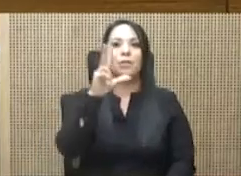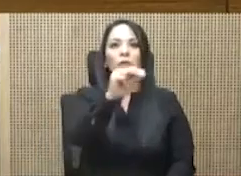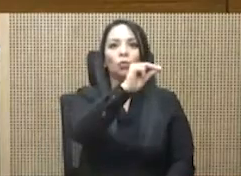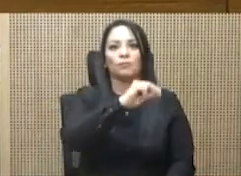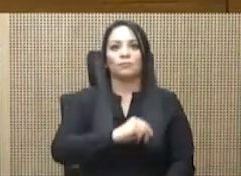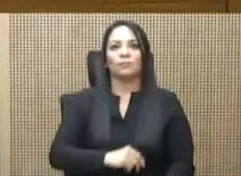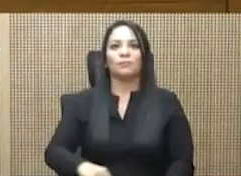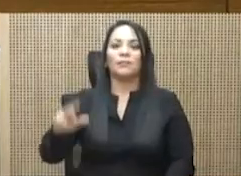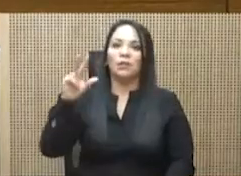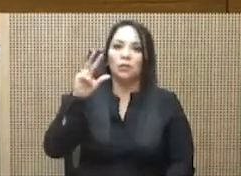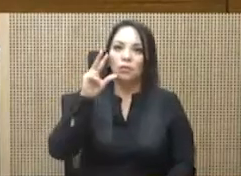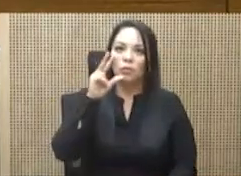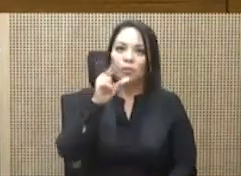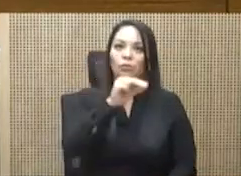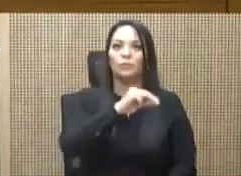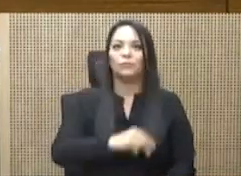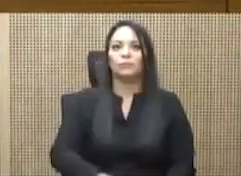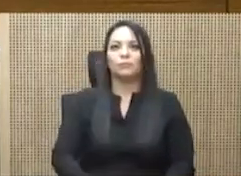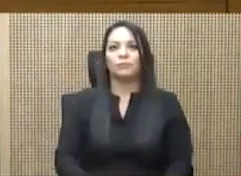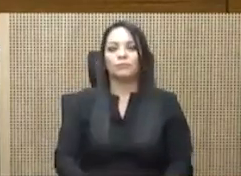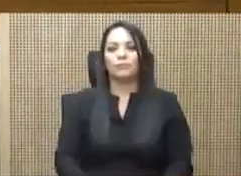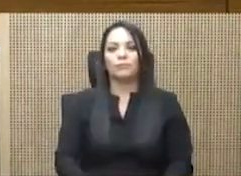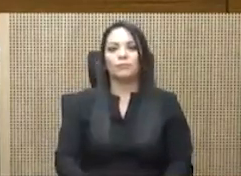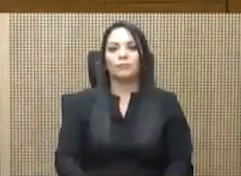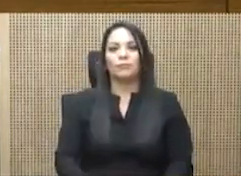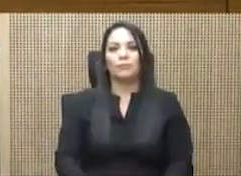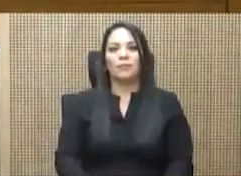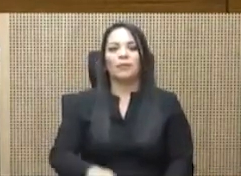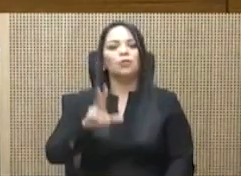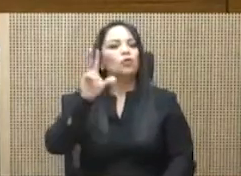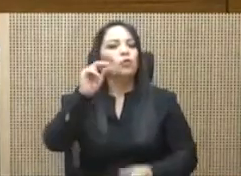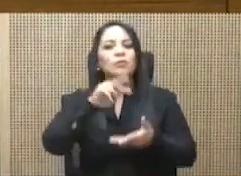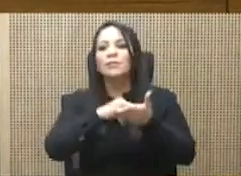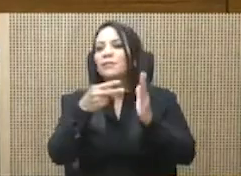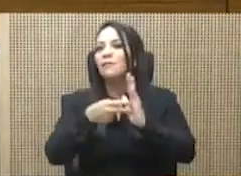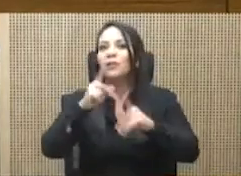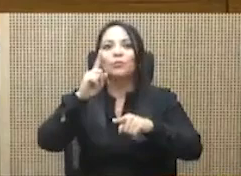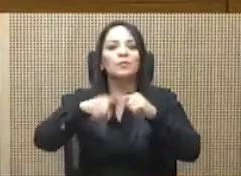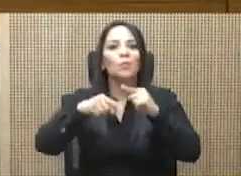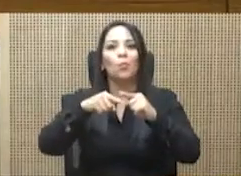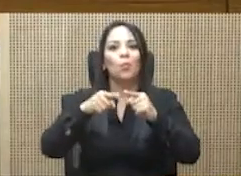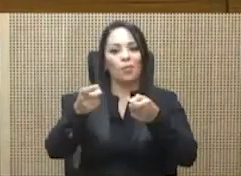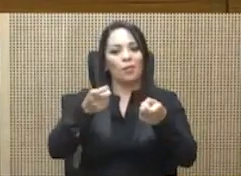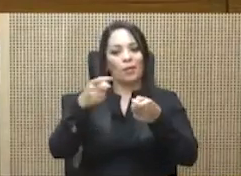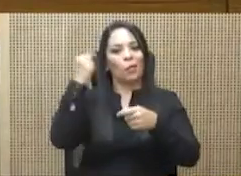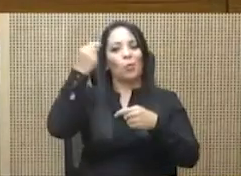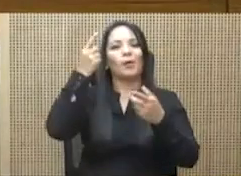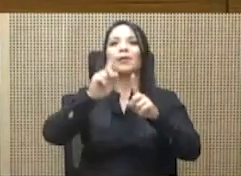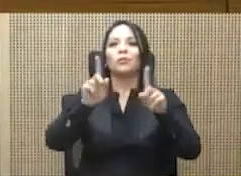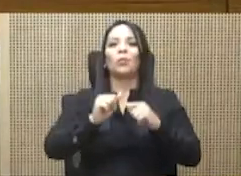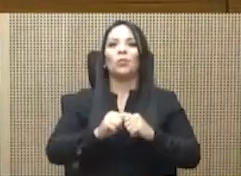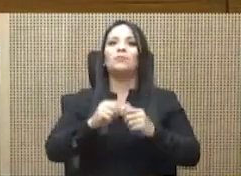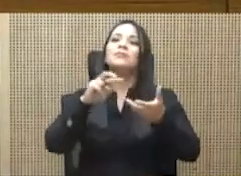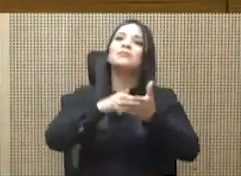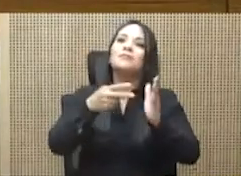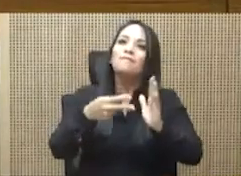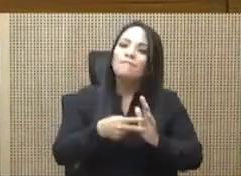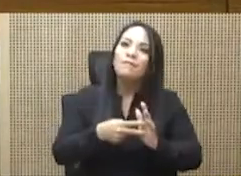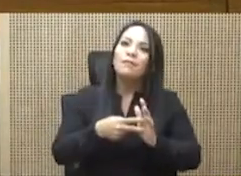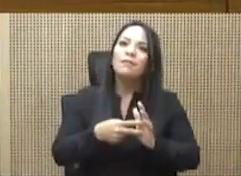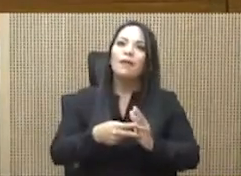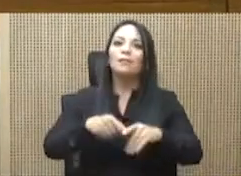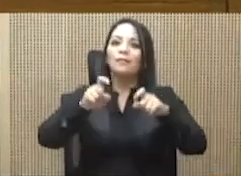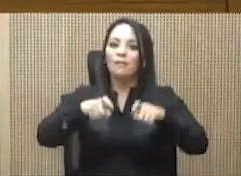No se trata de ingobernabilidad, se trata de tomar las decisiones que